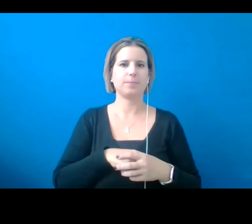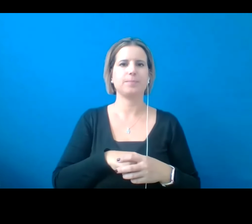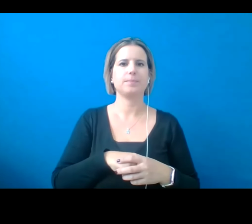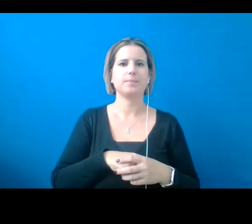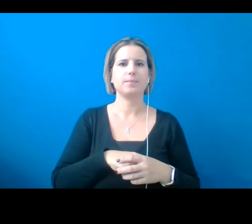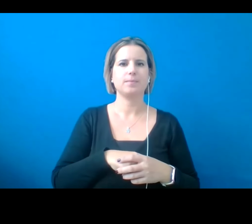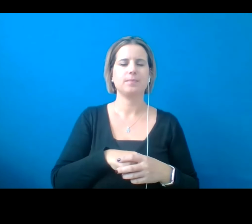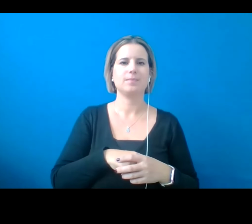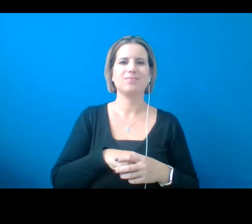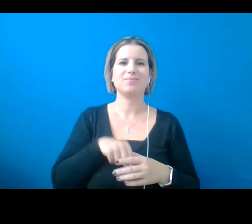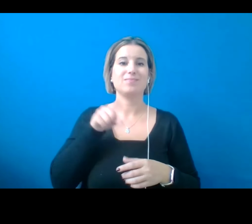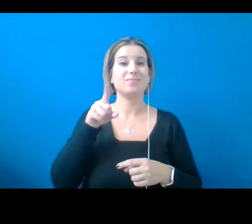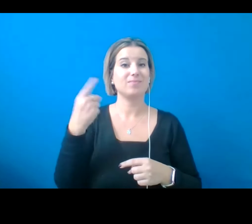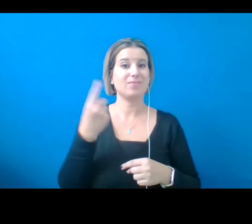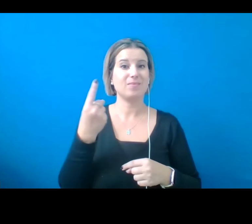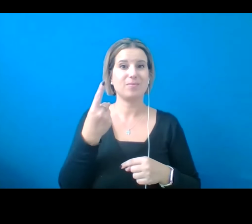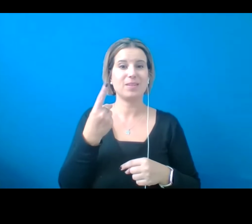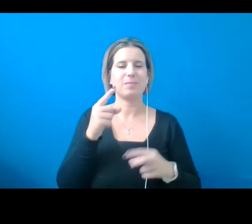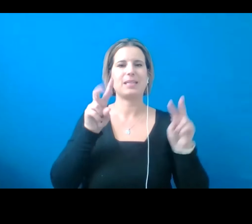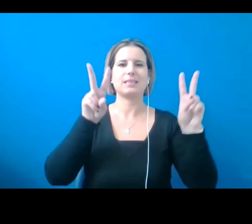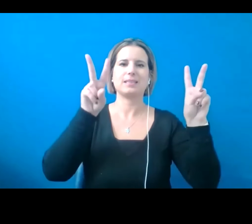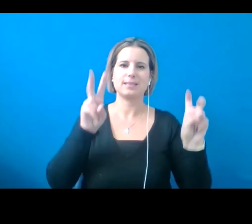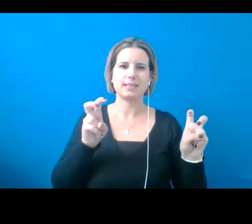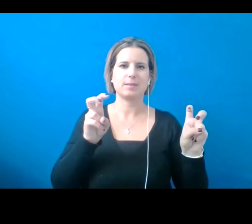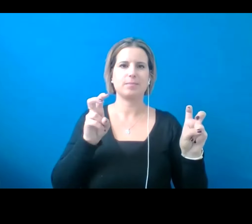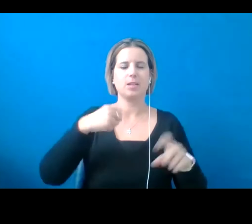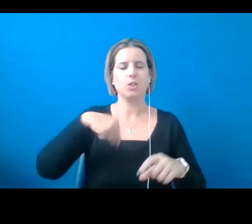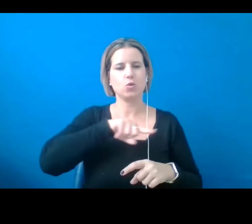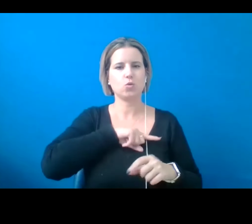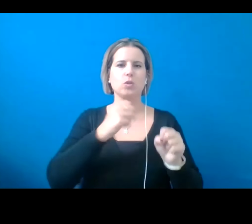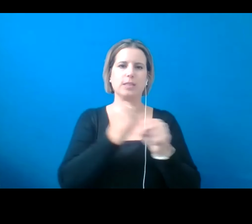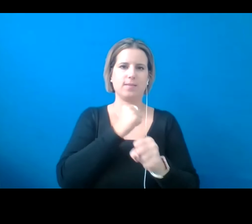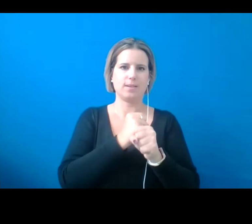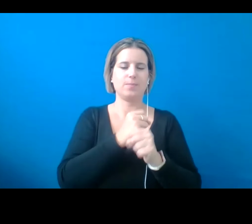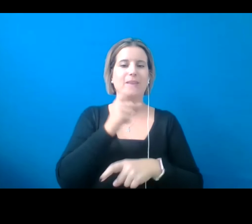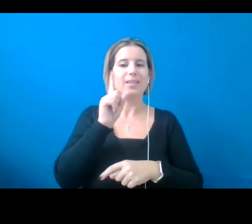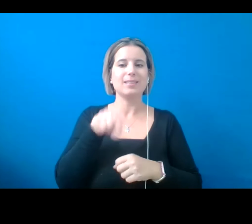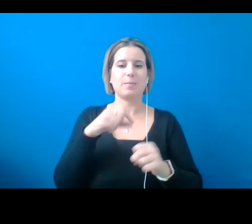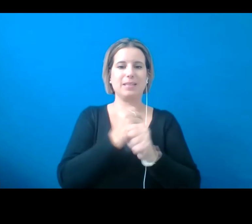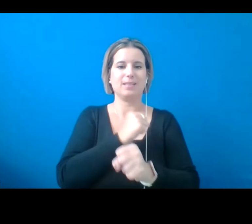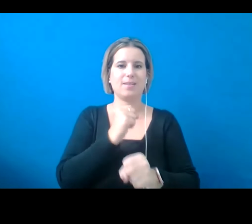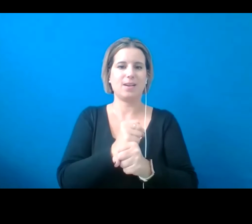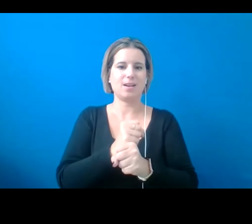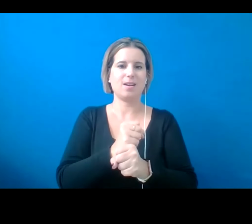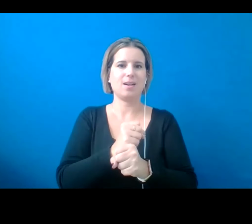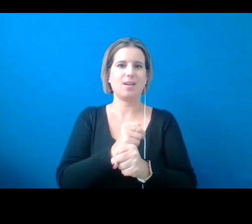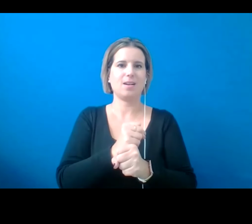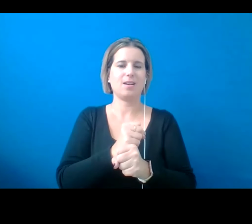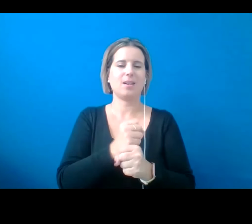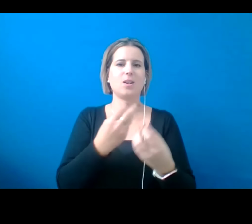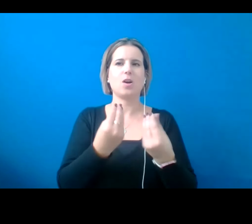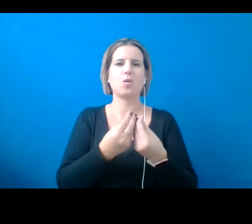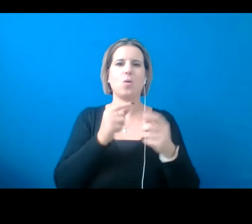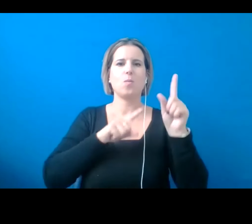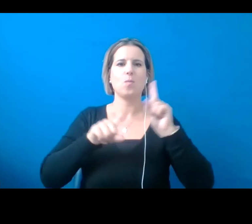esa es la primera cuestión con la que nosotros trabajamos también trabajamos con trastornos